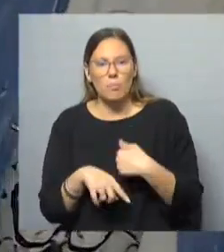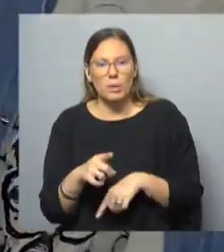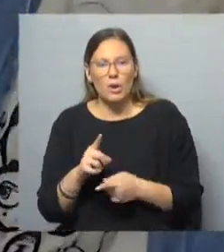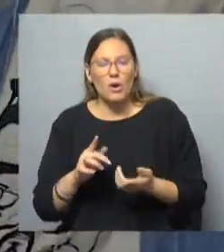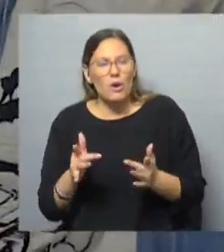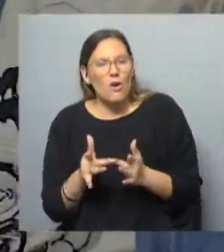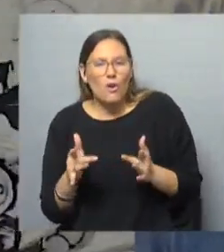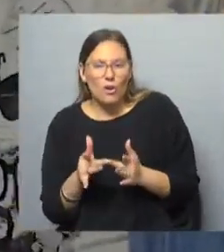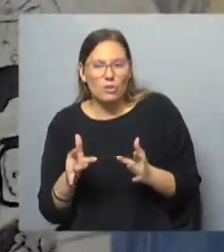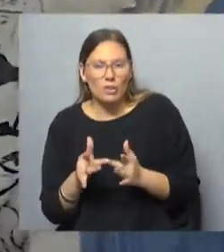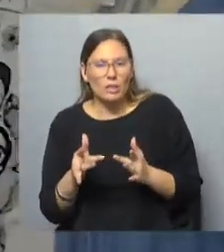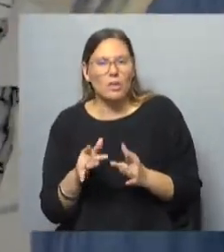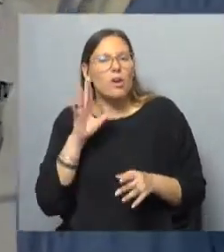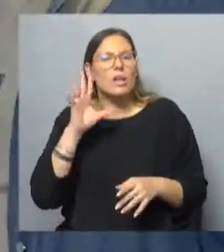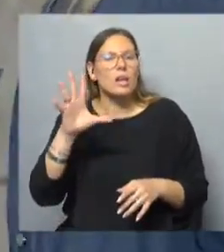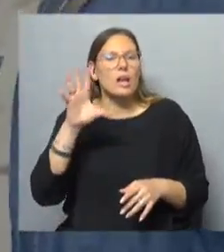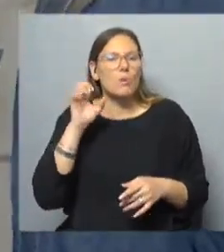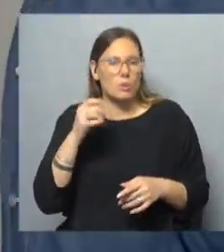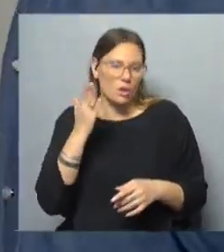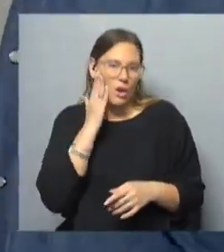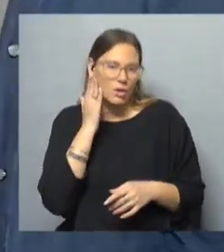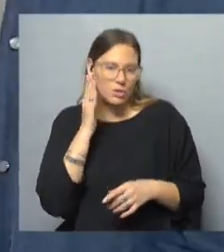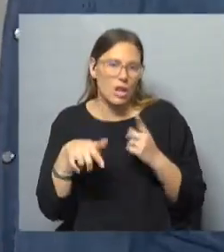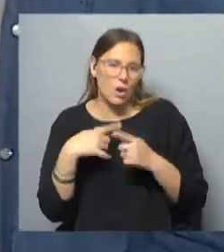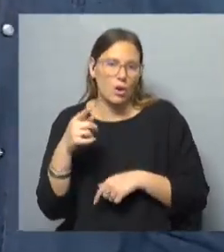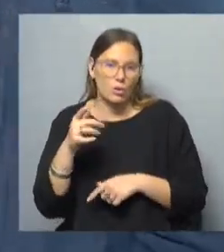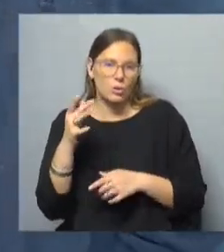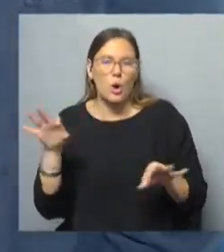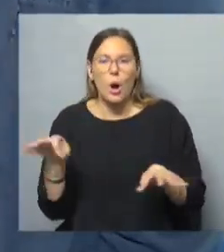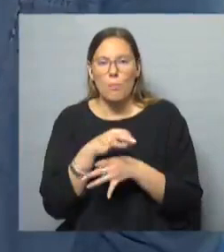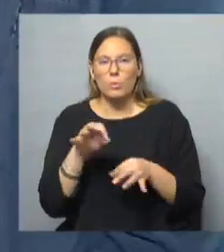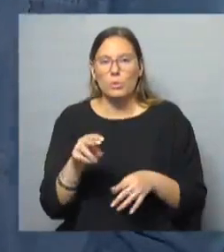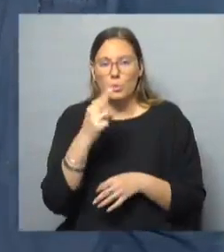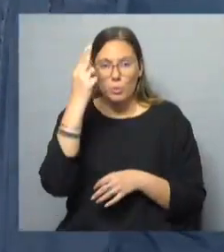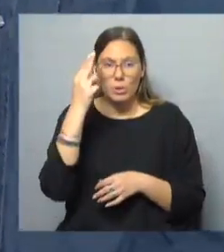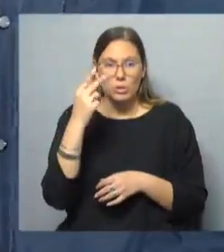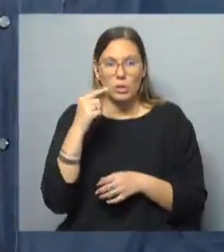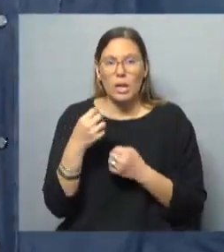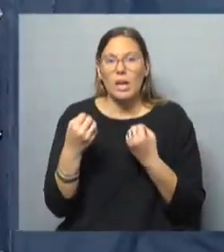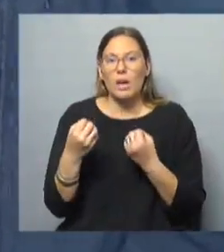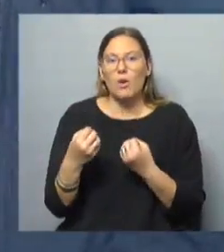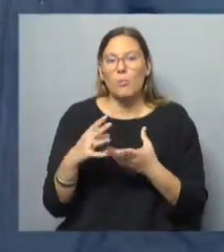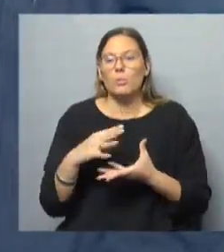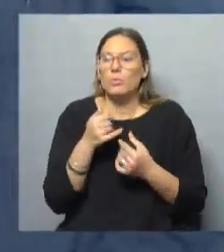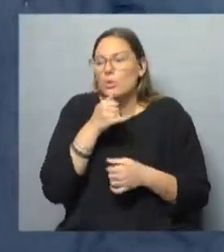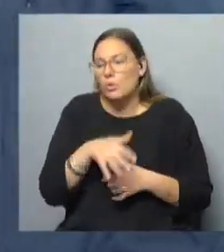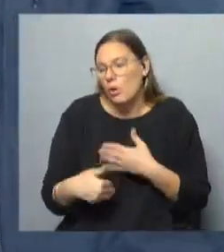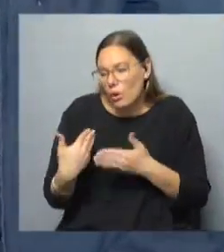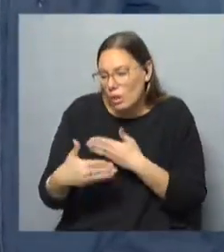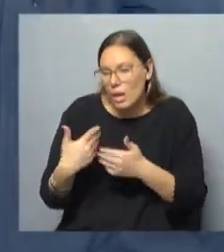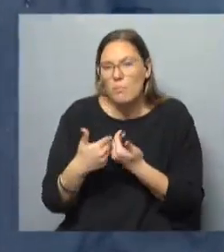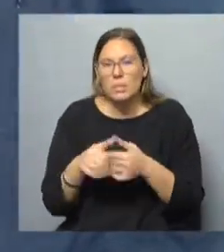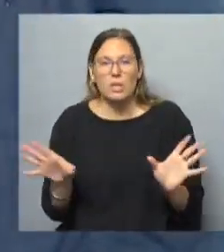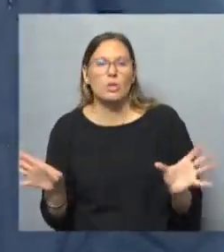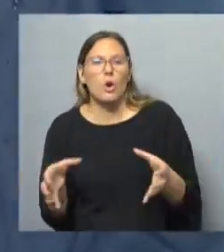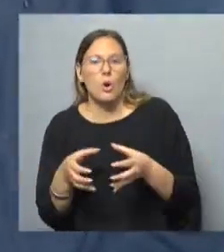¿no? Lo recuerdo y lo sé de otros tantos músicos uruguayos que, bueno, que van dejando como su legado y empezando a tocar con